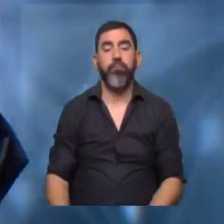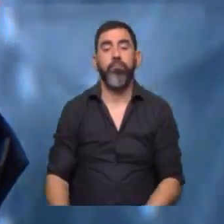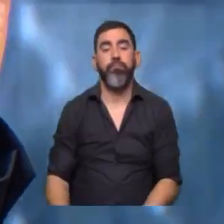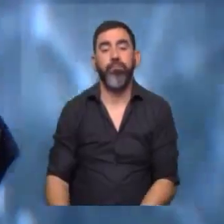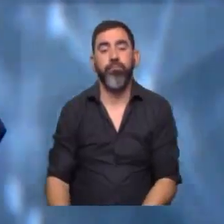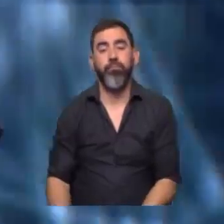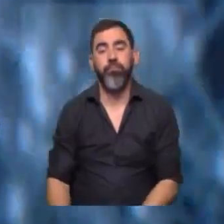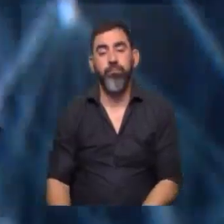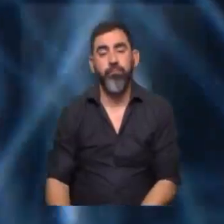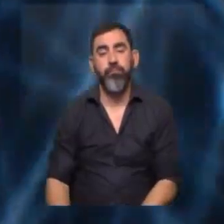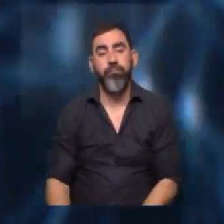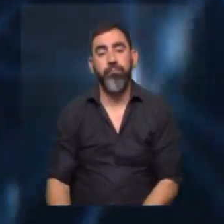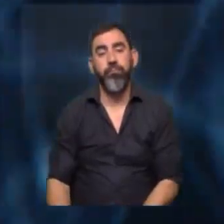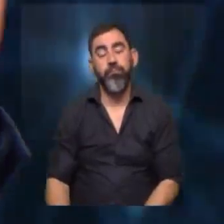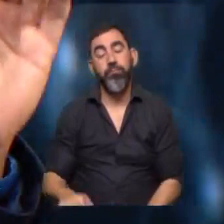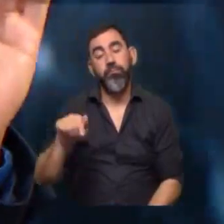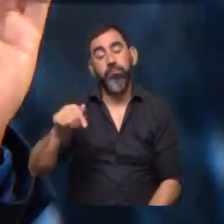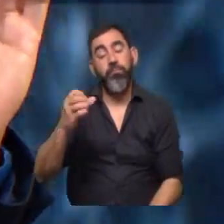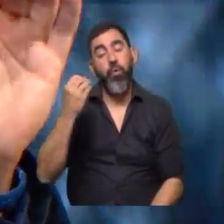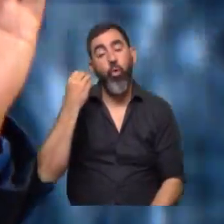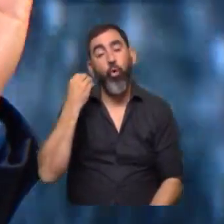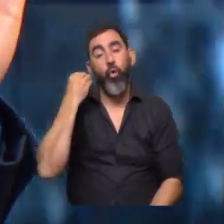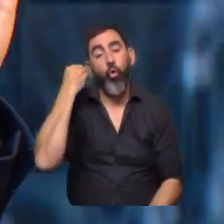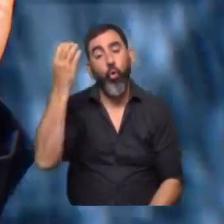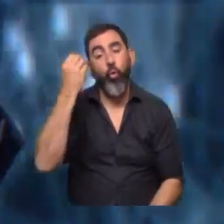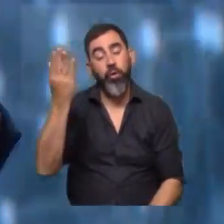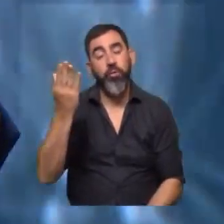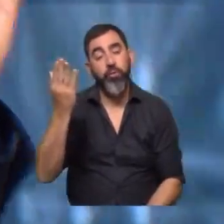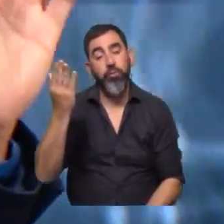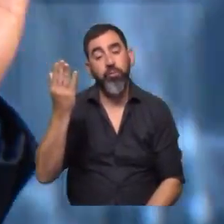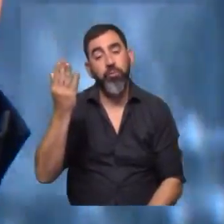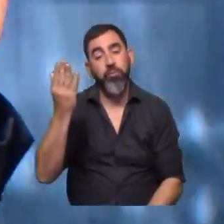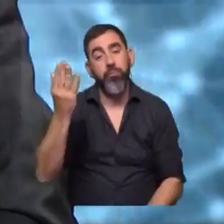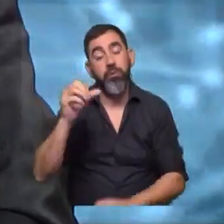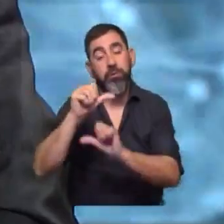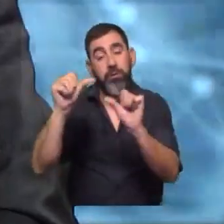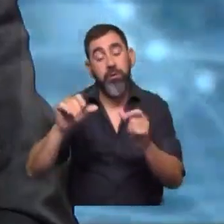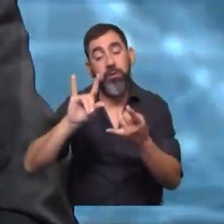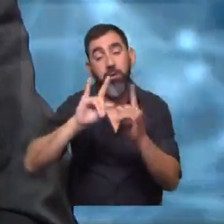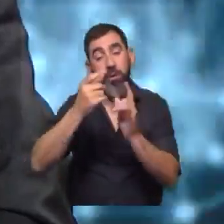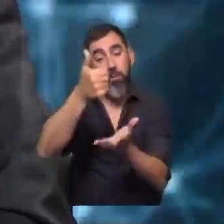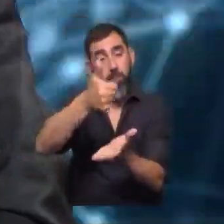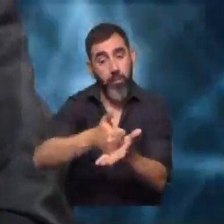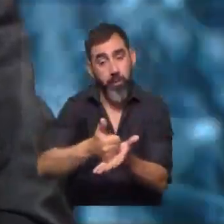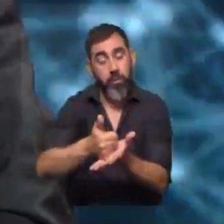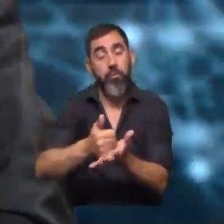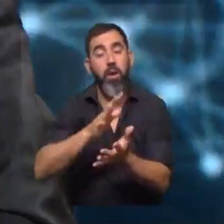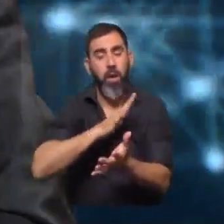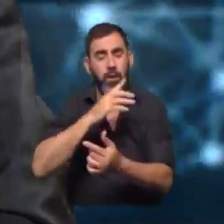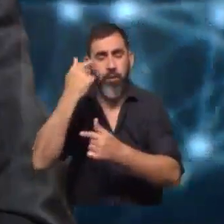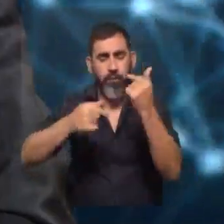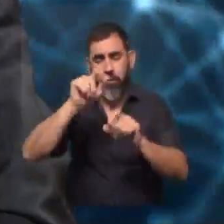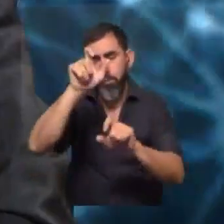última pregunta. Este congreso del cual estamos hablando se desarrolla en un parlamento, reúne parlamentarios de todo el